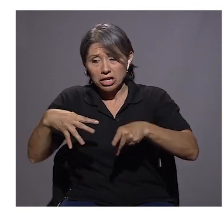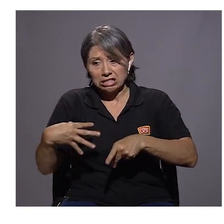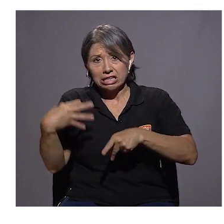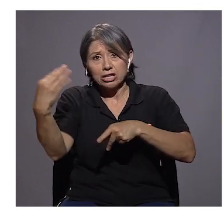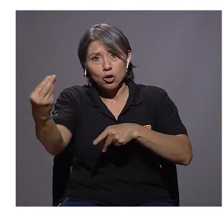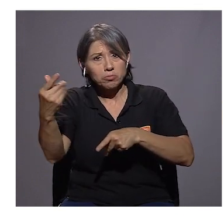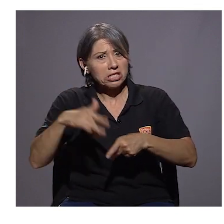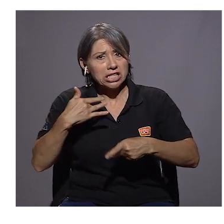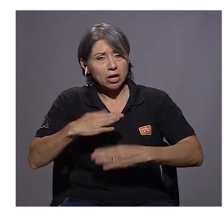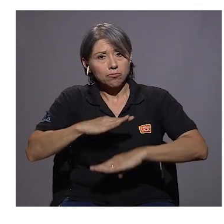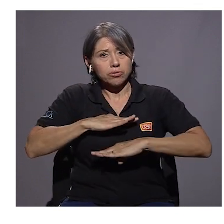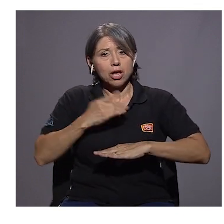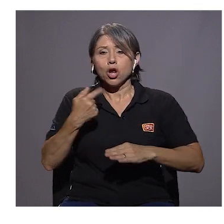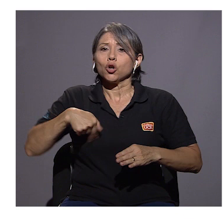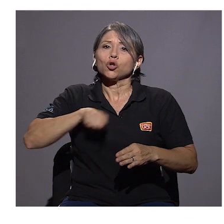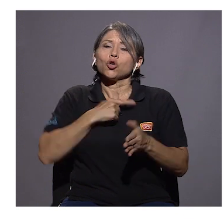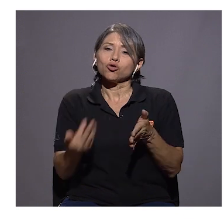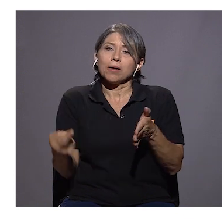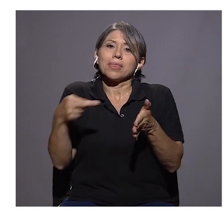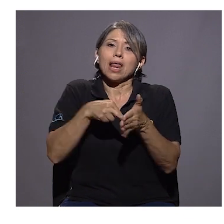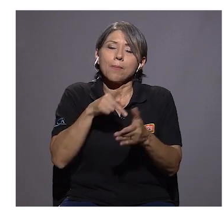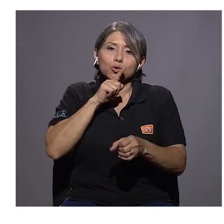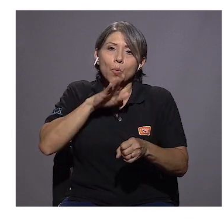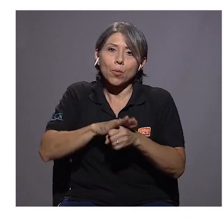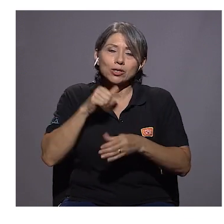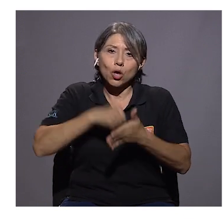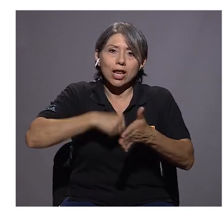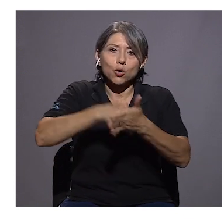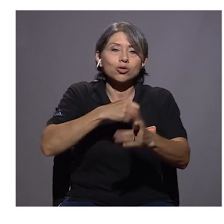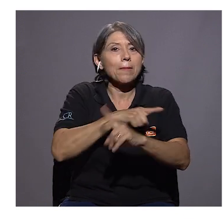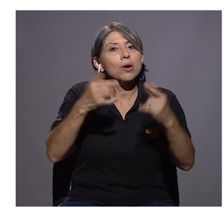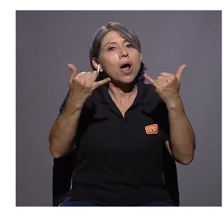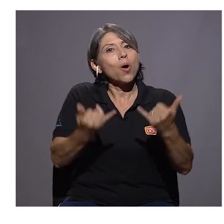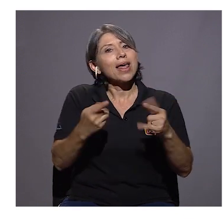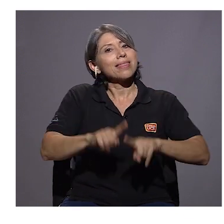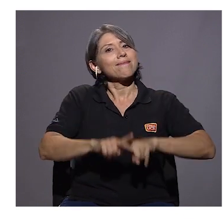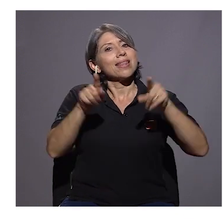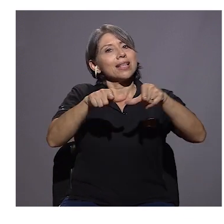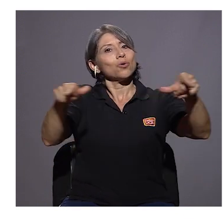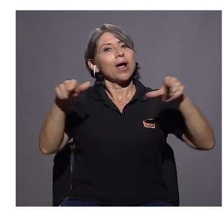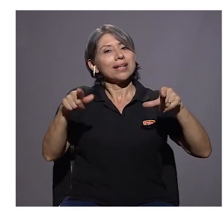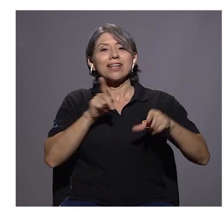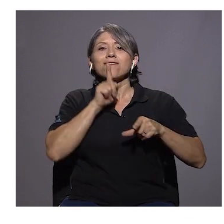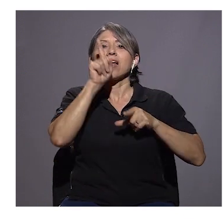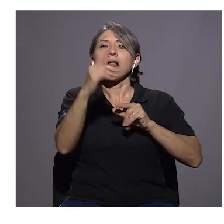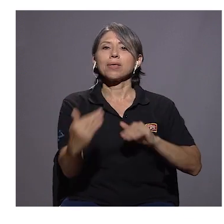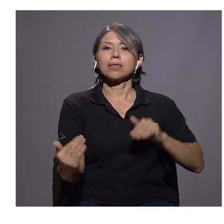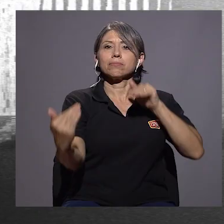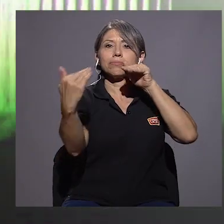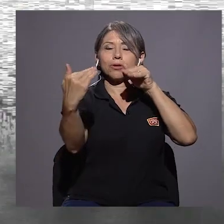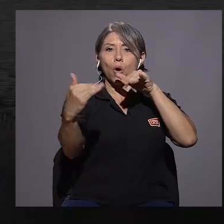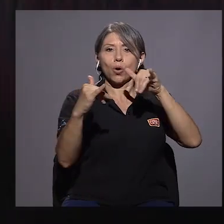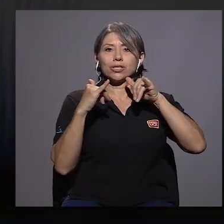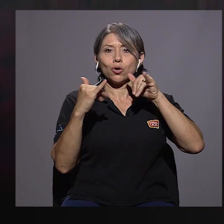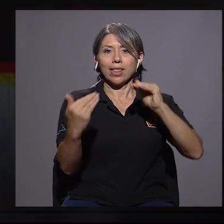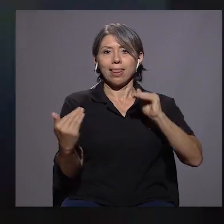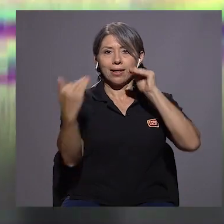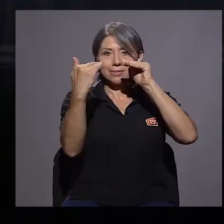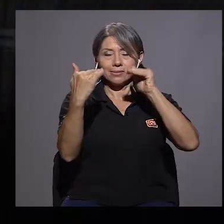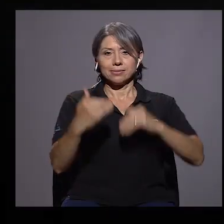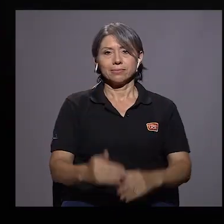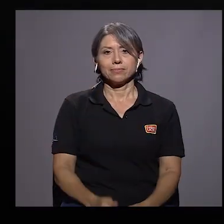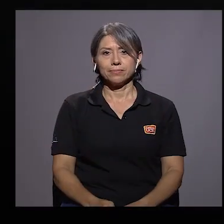por lo firmado. Reiteramos nuestro compromiso de lucha, pero ahora desde otros espacios realmente horizontales.